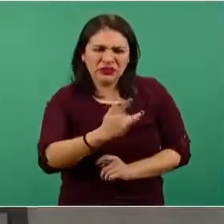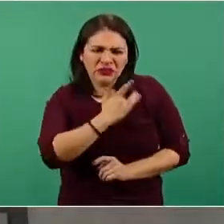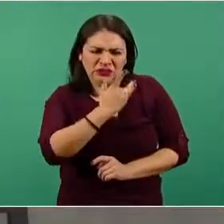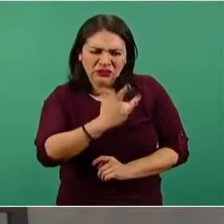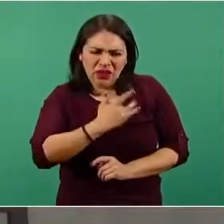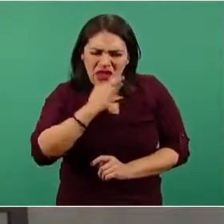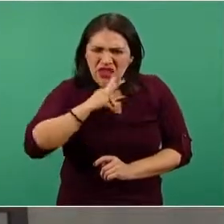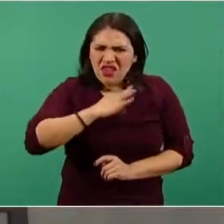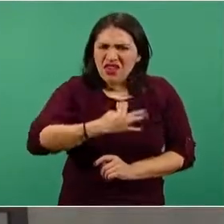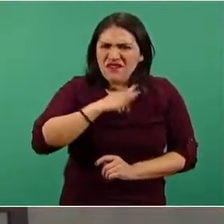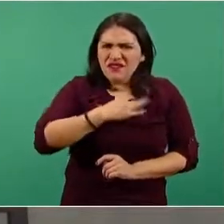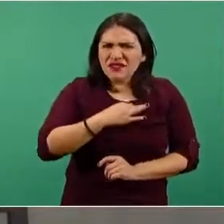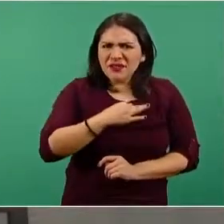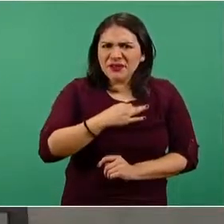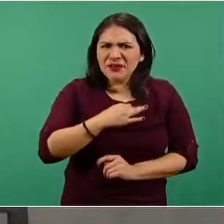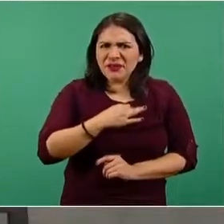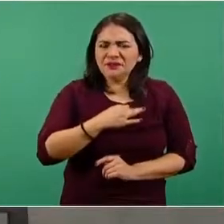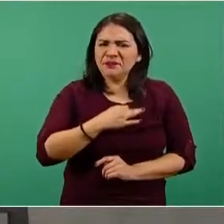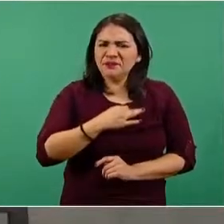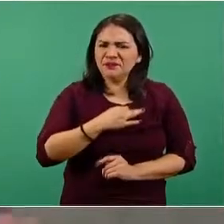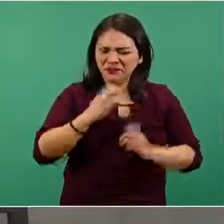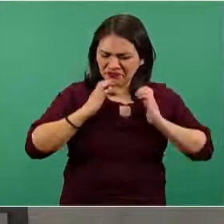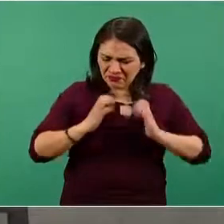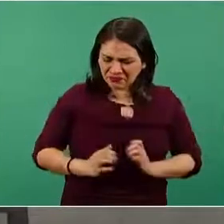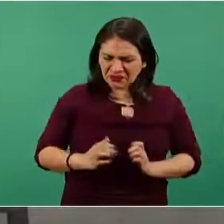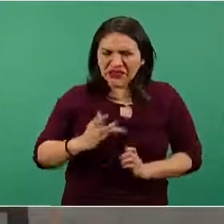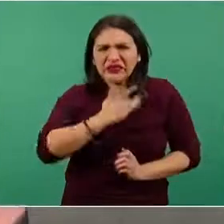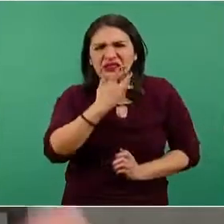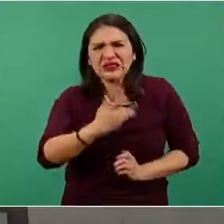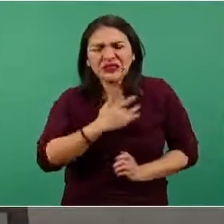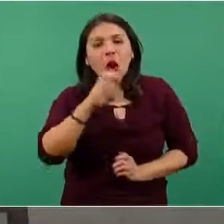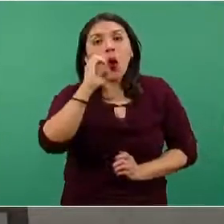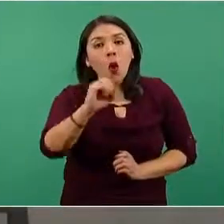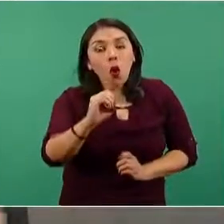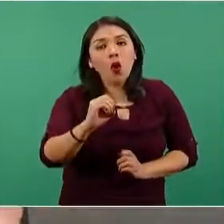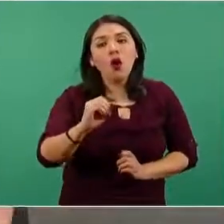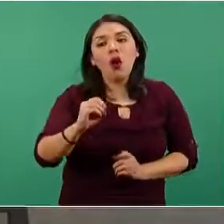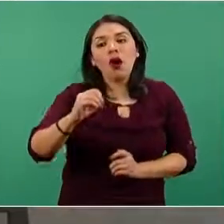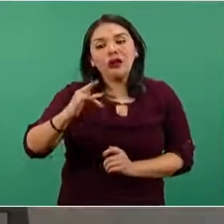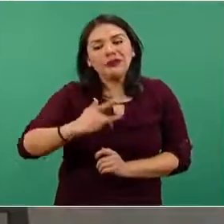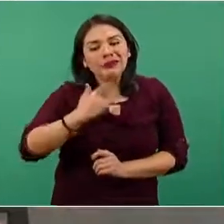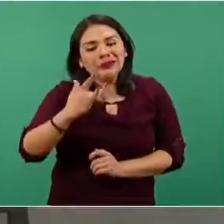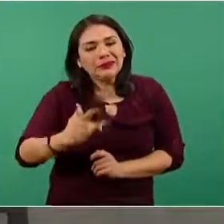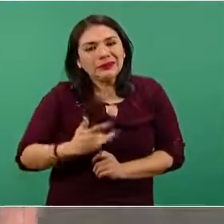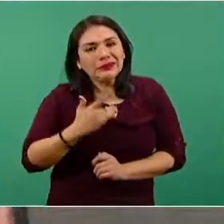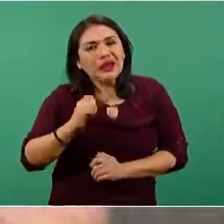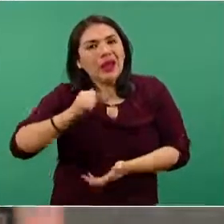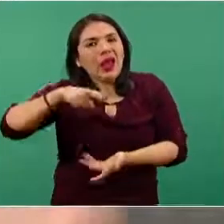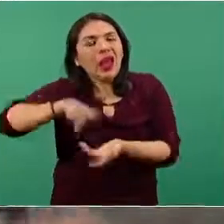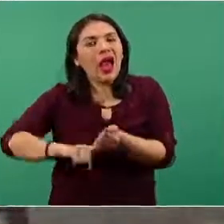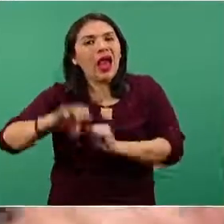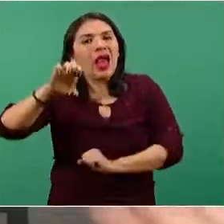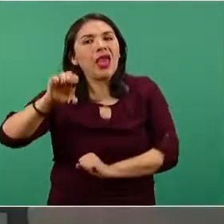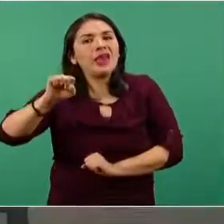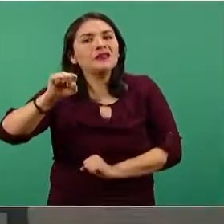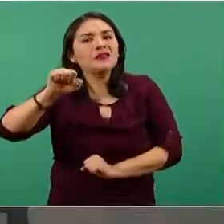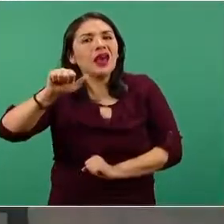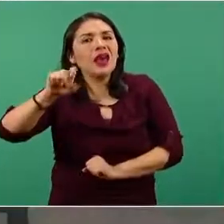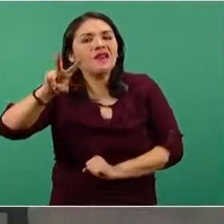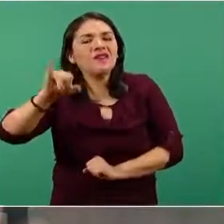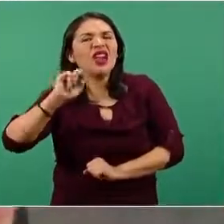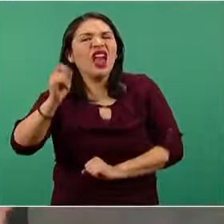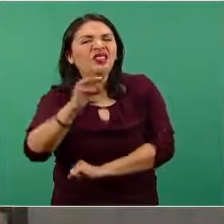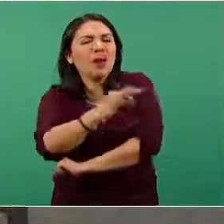de una infección con los síntomas que podría causar un evento supuestamente asociado a